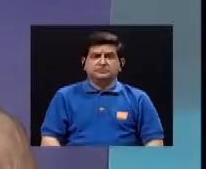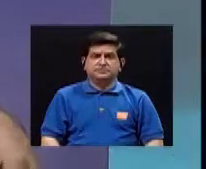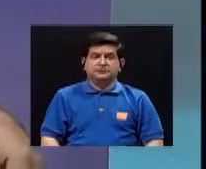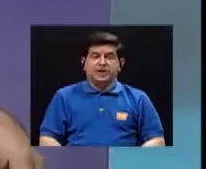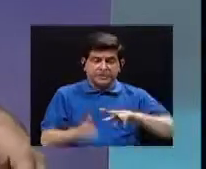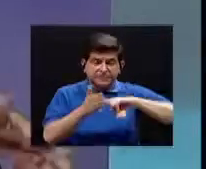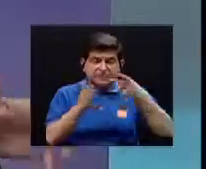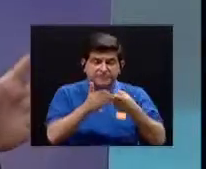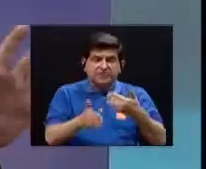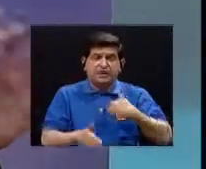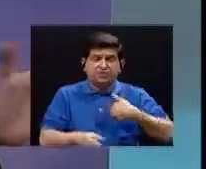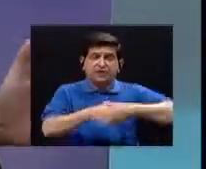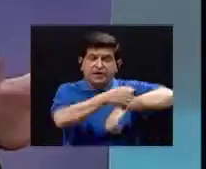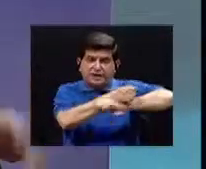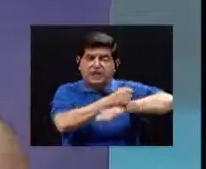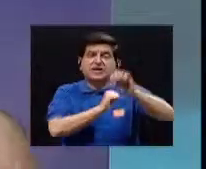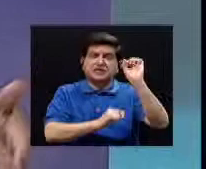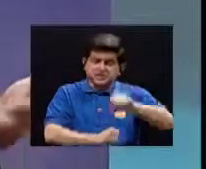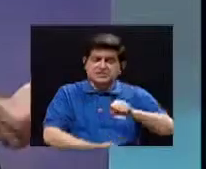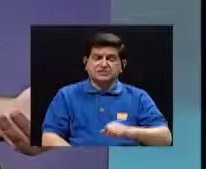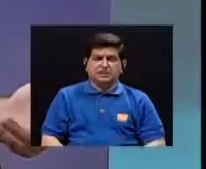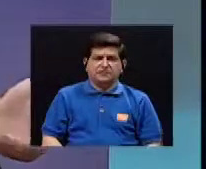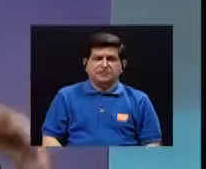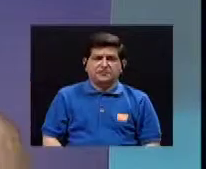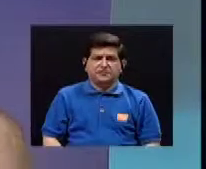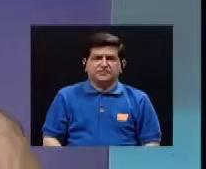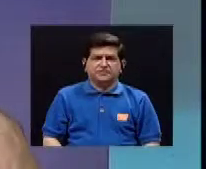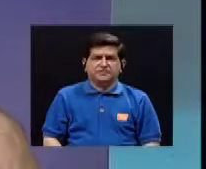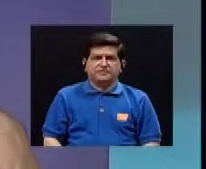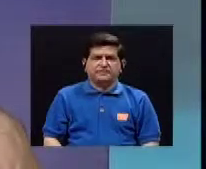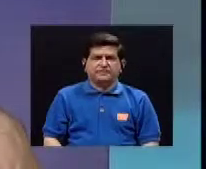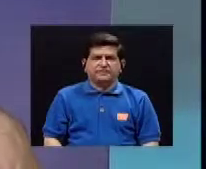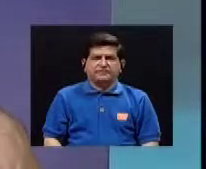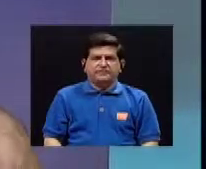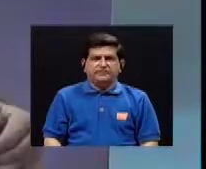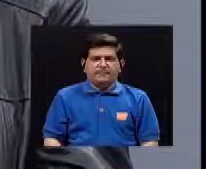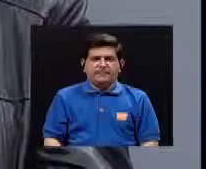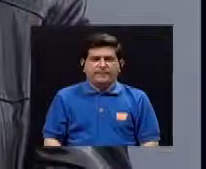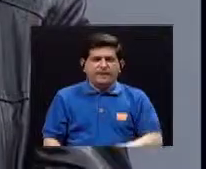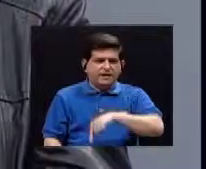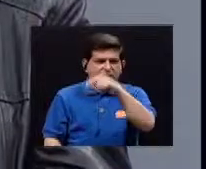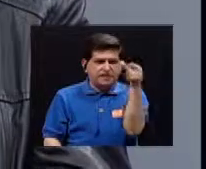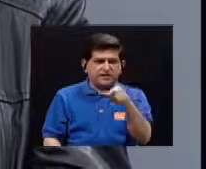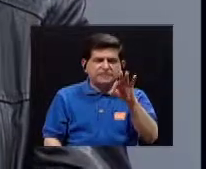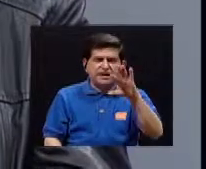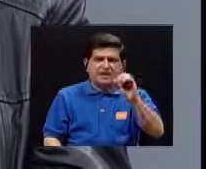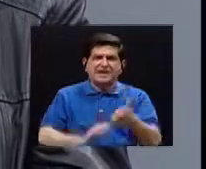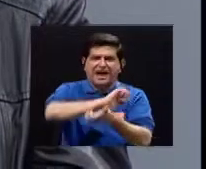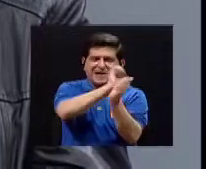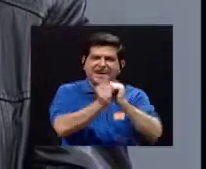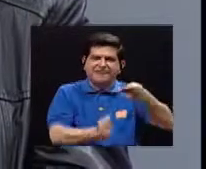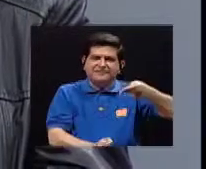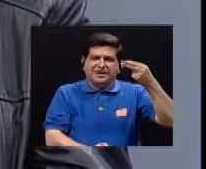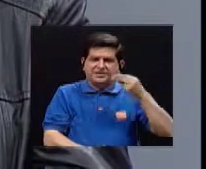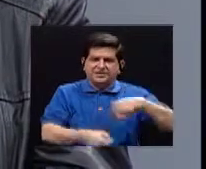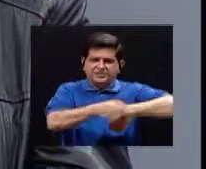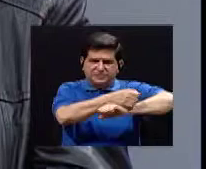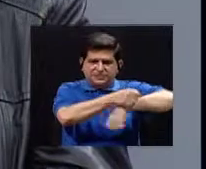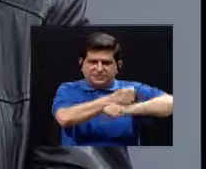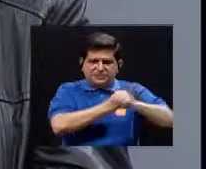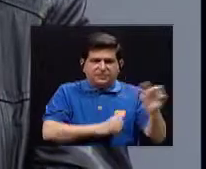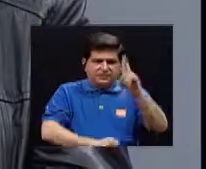que sea lo que significó para el fútbol y es cierto digamos él y también 90 es un cambio en la historia